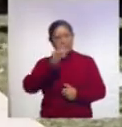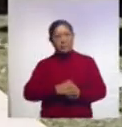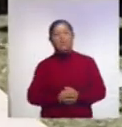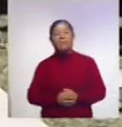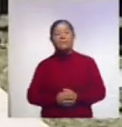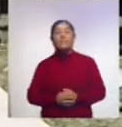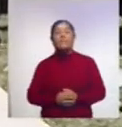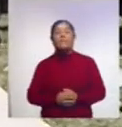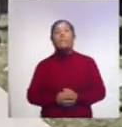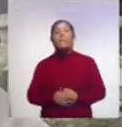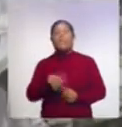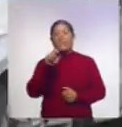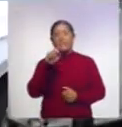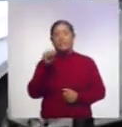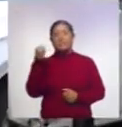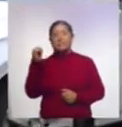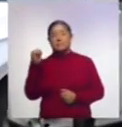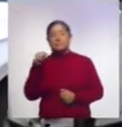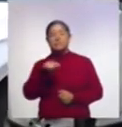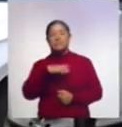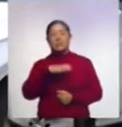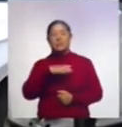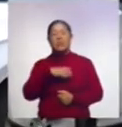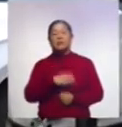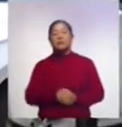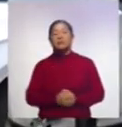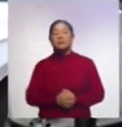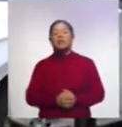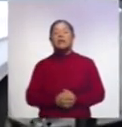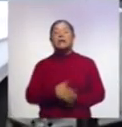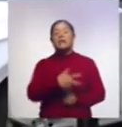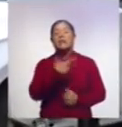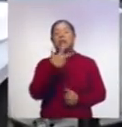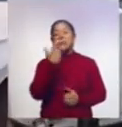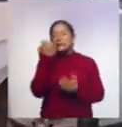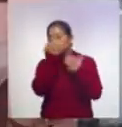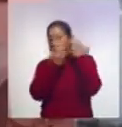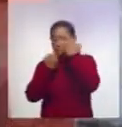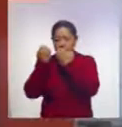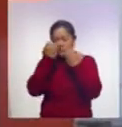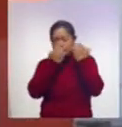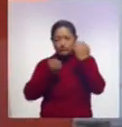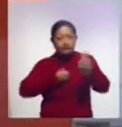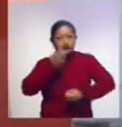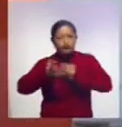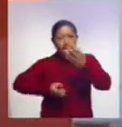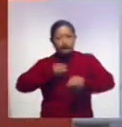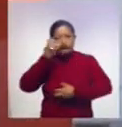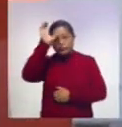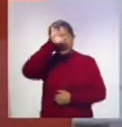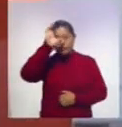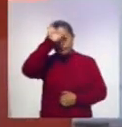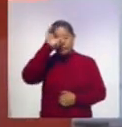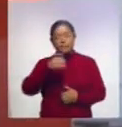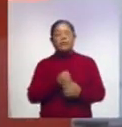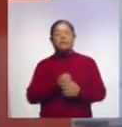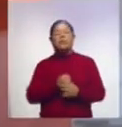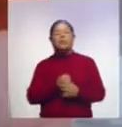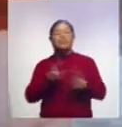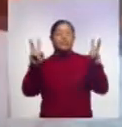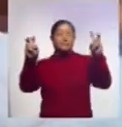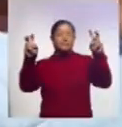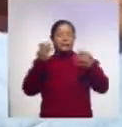Este 20 de septiembre se realizará la 13ª edición de la Estrategia de Divulgación de la Ciencia, Café Científico, la